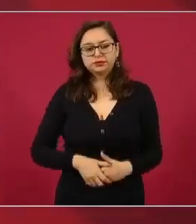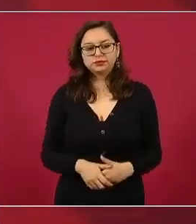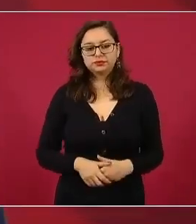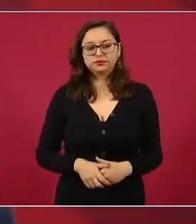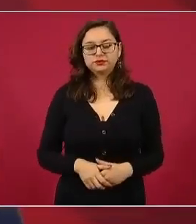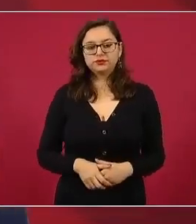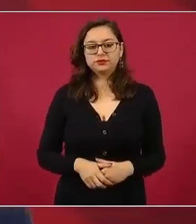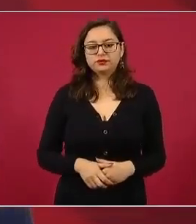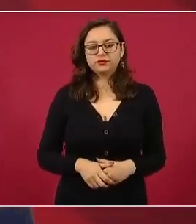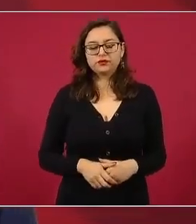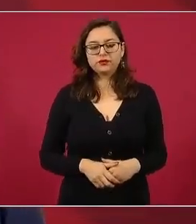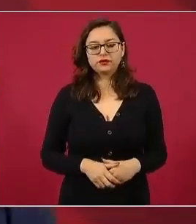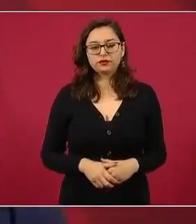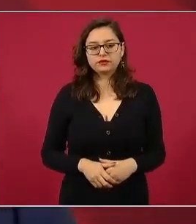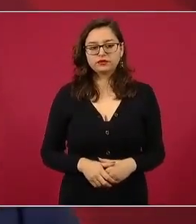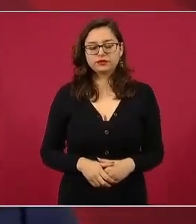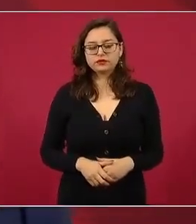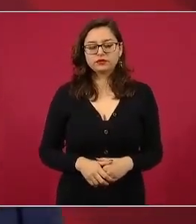que va a ser